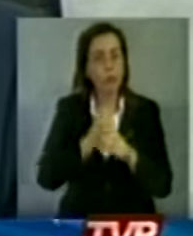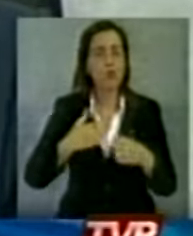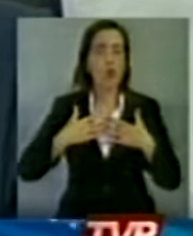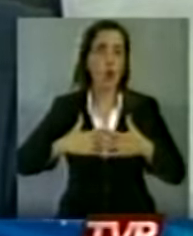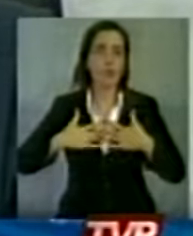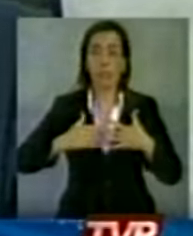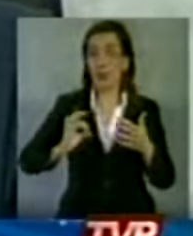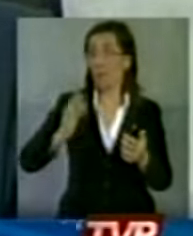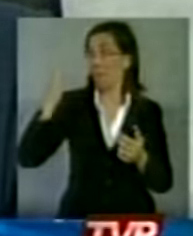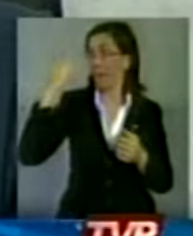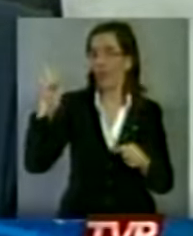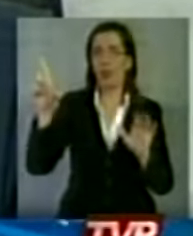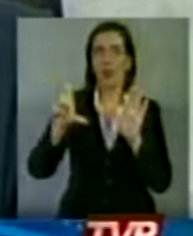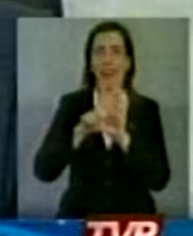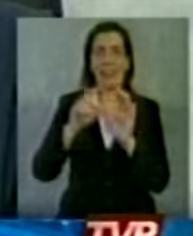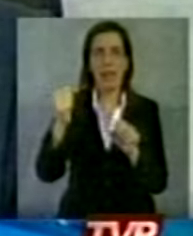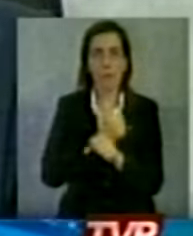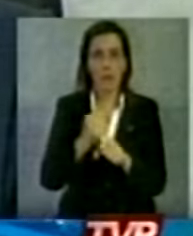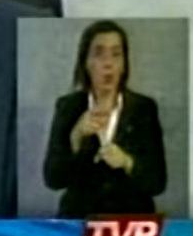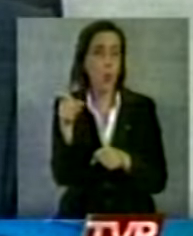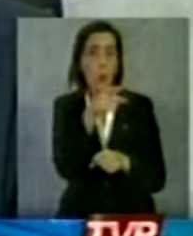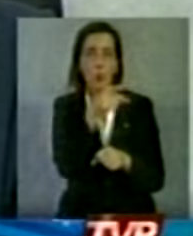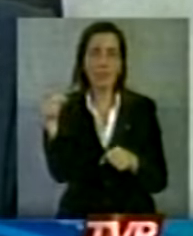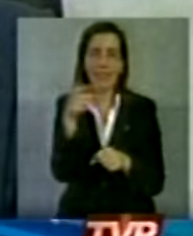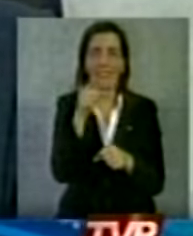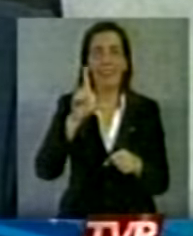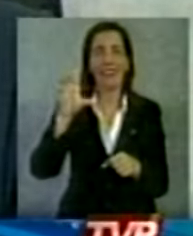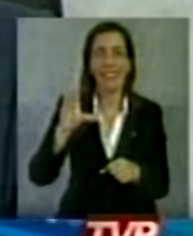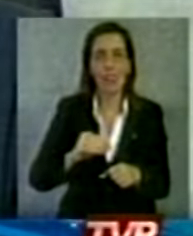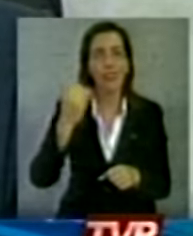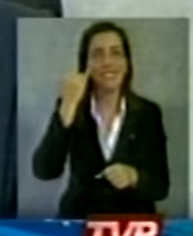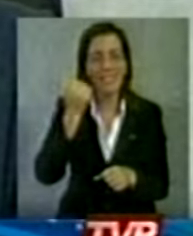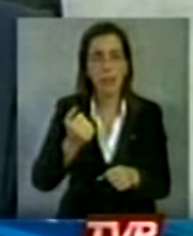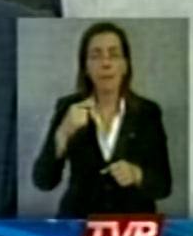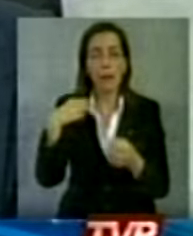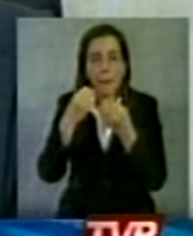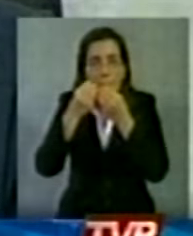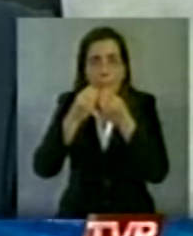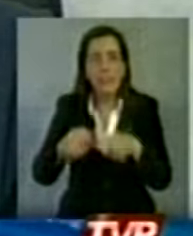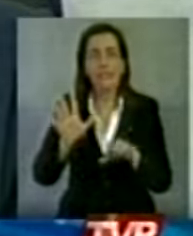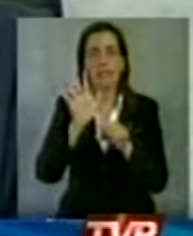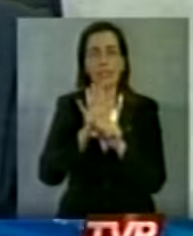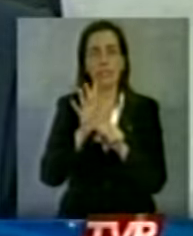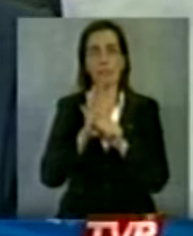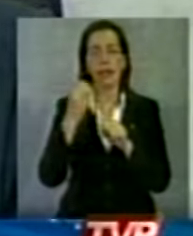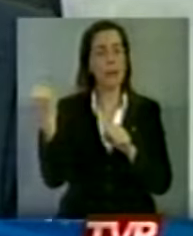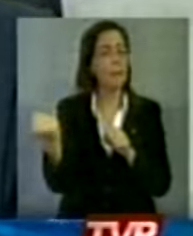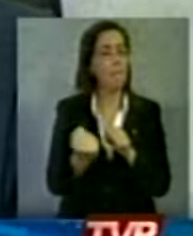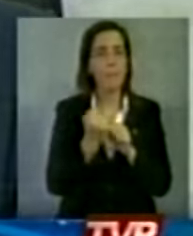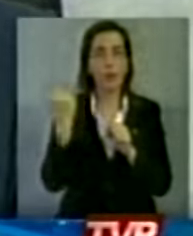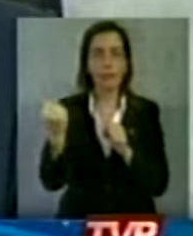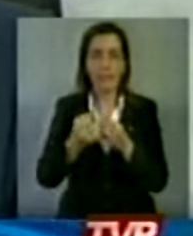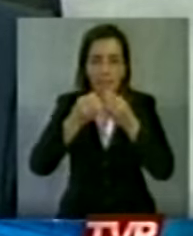a fines del año pasado. Ustedes, señores legisladores, han dado con ello un paso